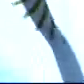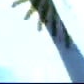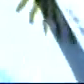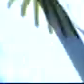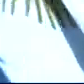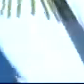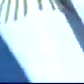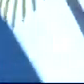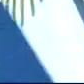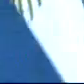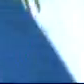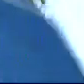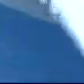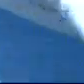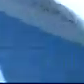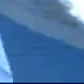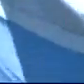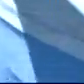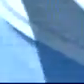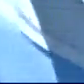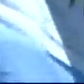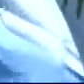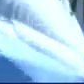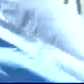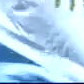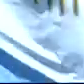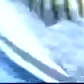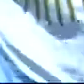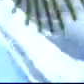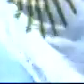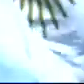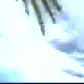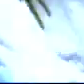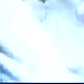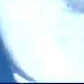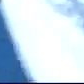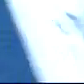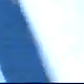Radio Nacional y LS82 Televisión Canal 7, la